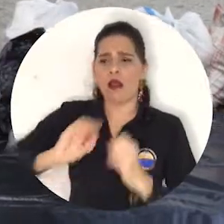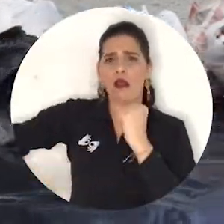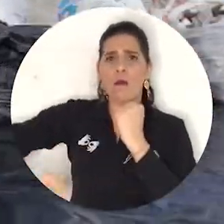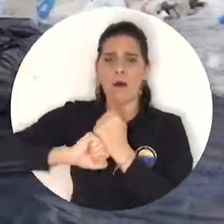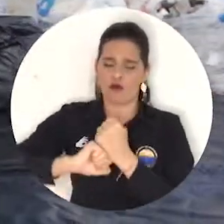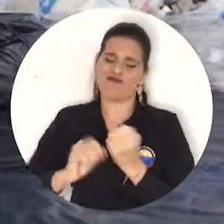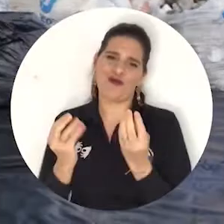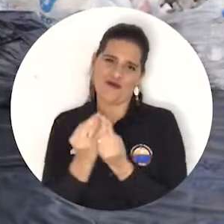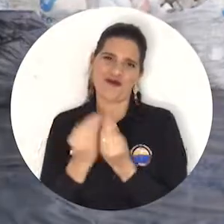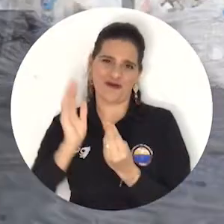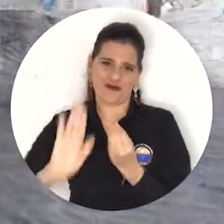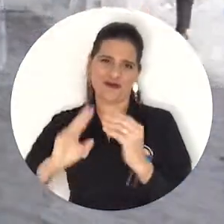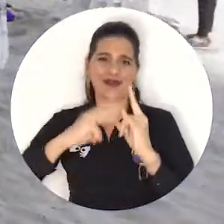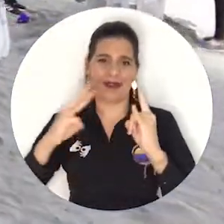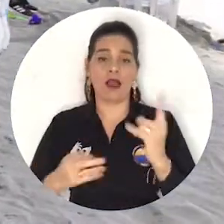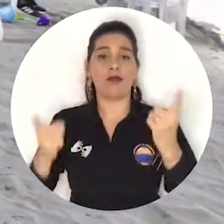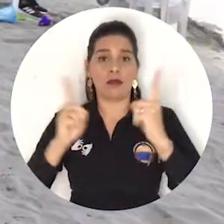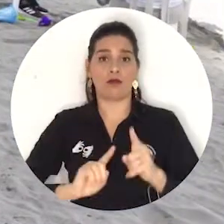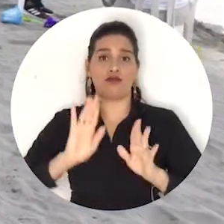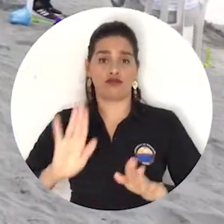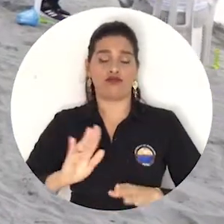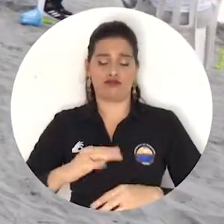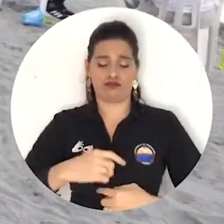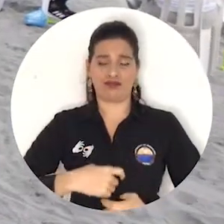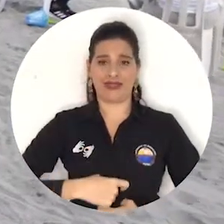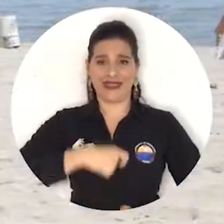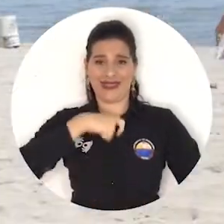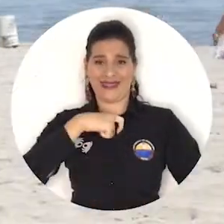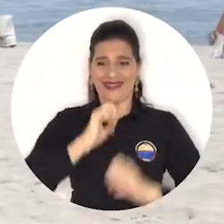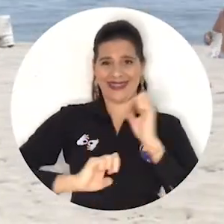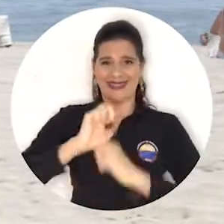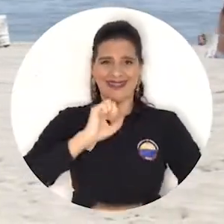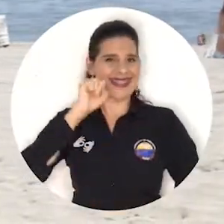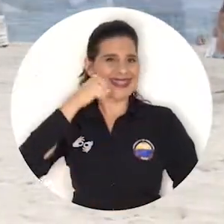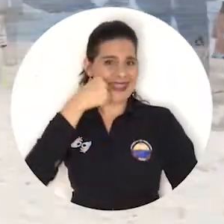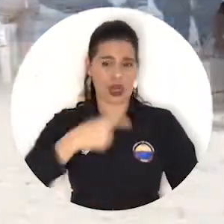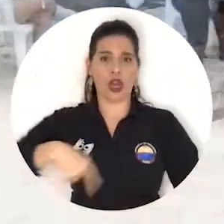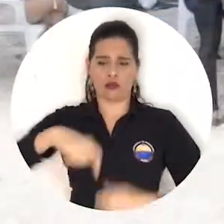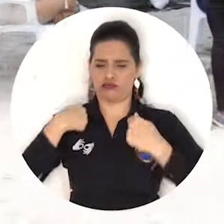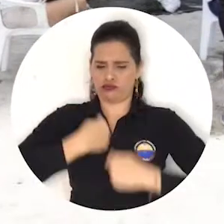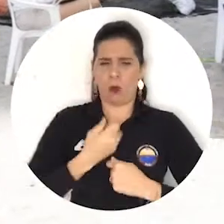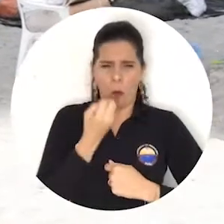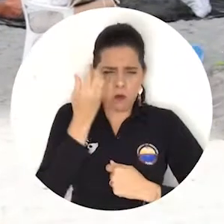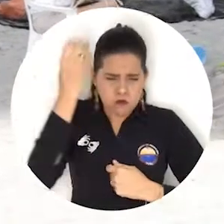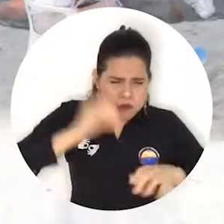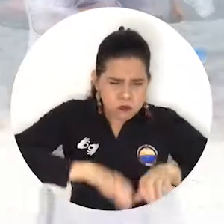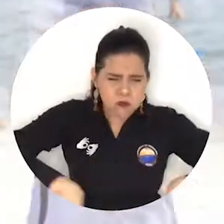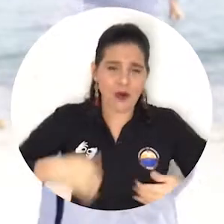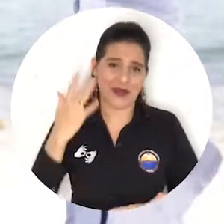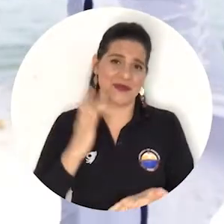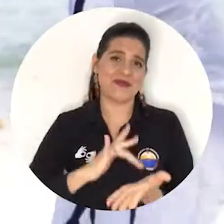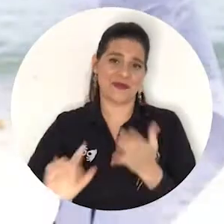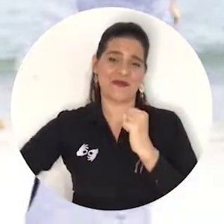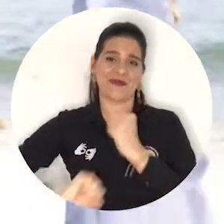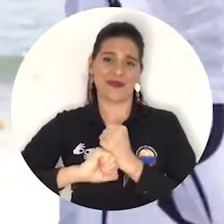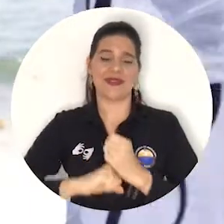de hacer la limpieza como tanto de los buzos de la defensa civil para así poder realizar esta limpieza Esto es importante ya que se limpia el